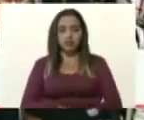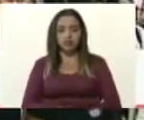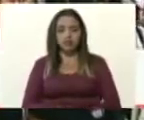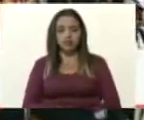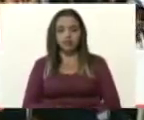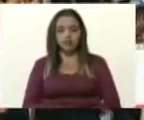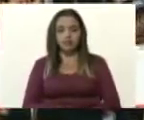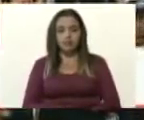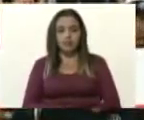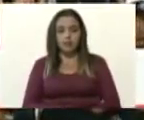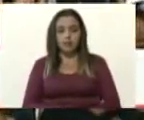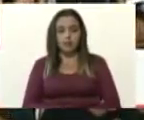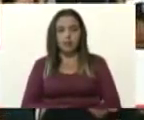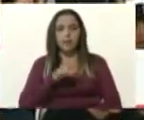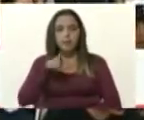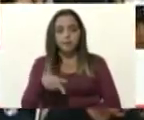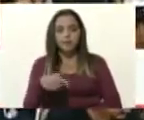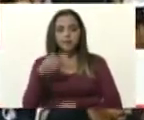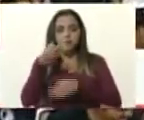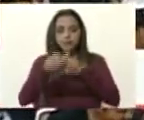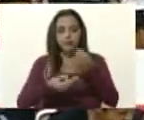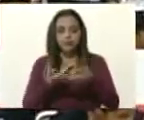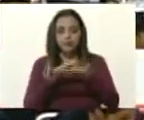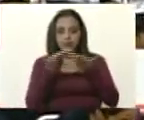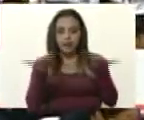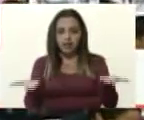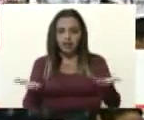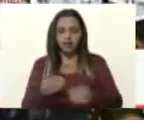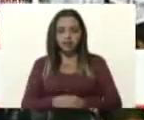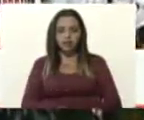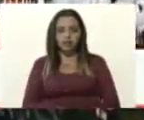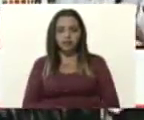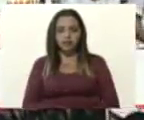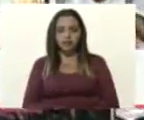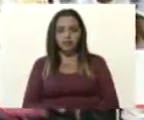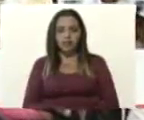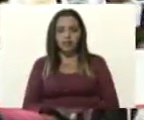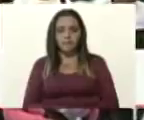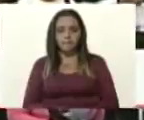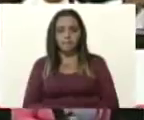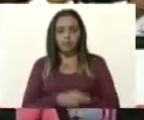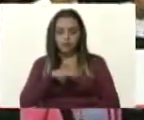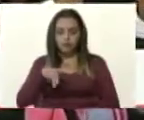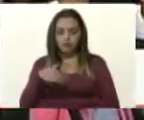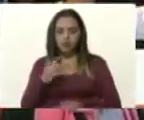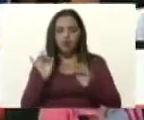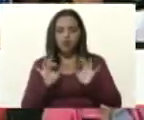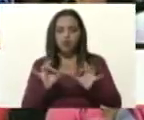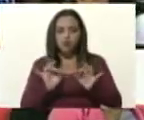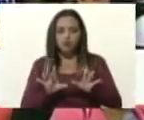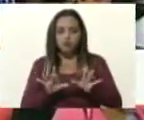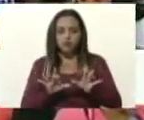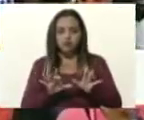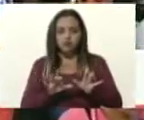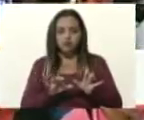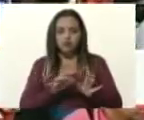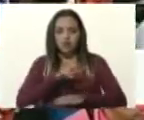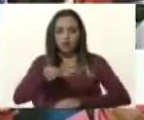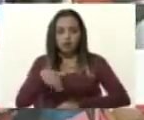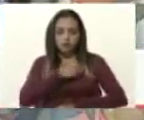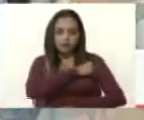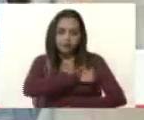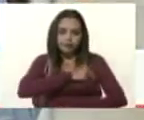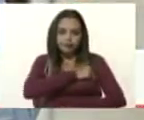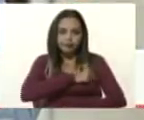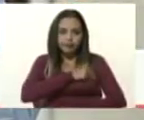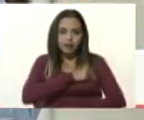y además para expresarle nuestro dolor y nuestras condolencias por la